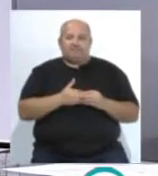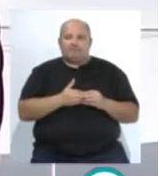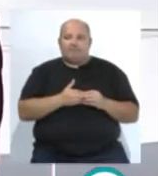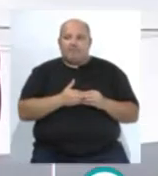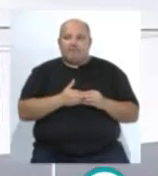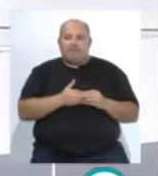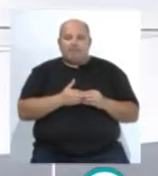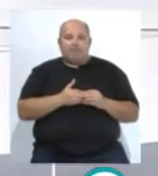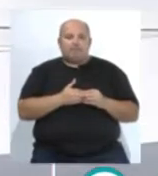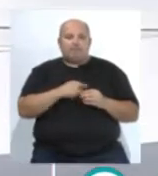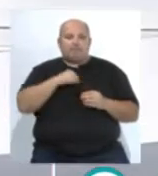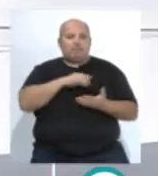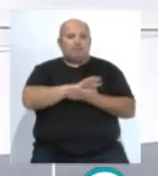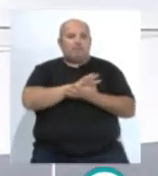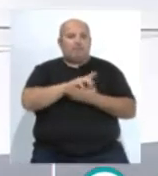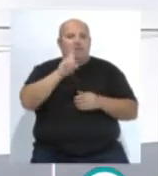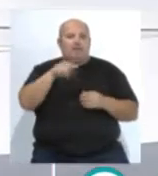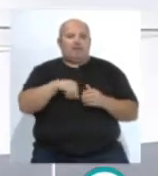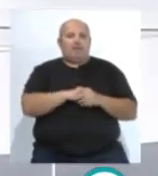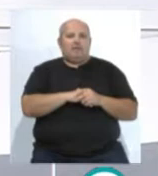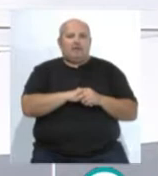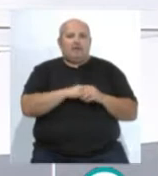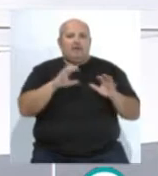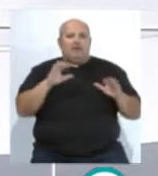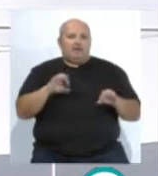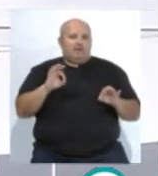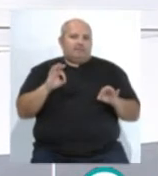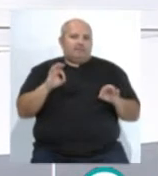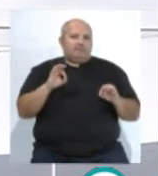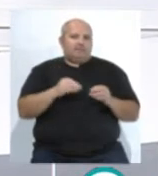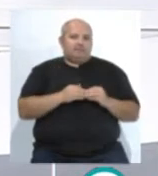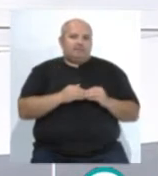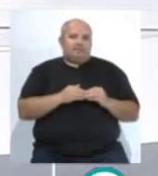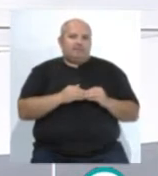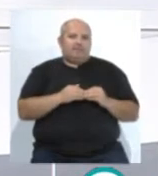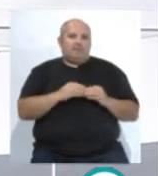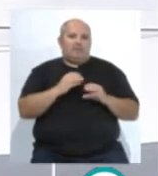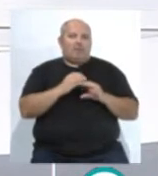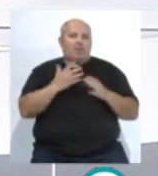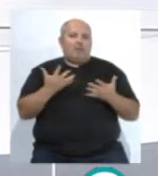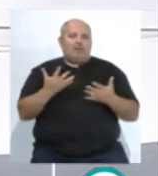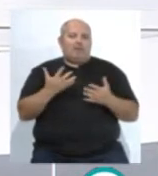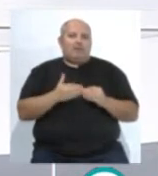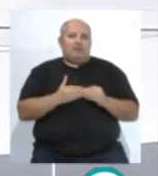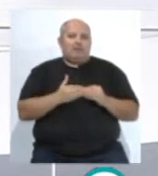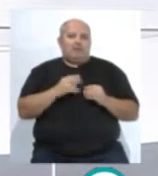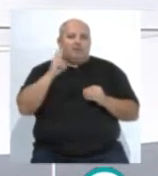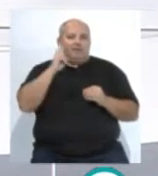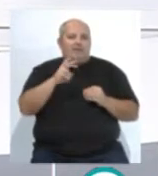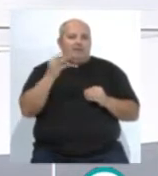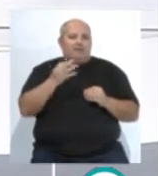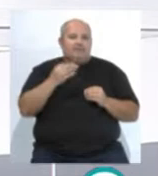sí, sí. Tranquilo se quedó también el Cádiz, en este caso la expedición del Cádiz, cuando vio